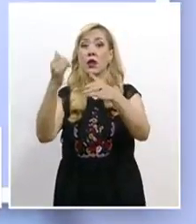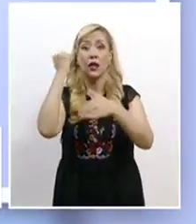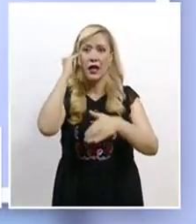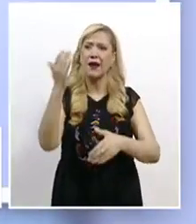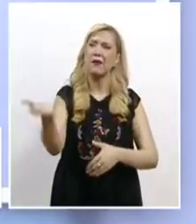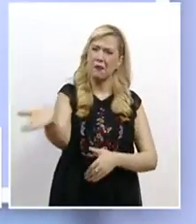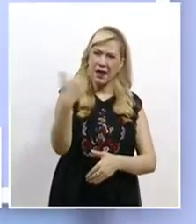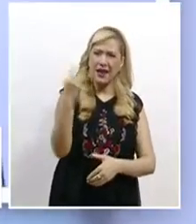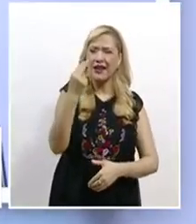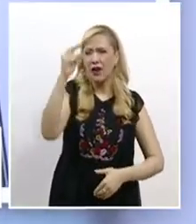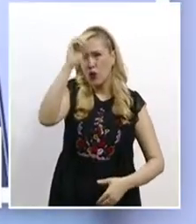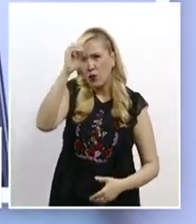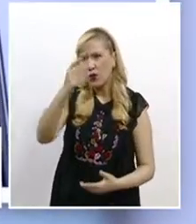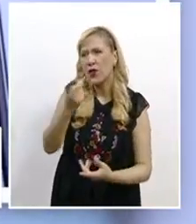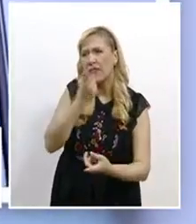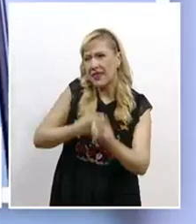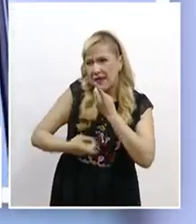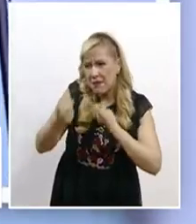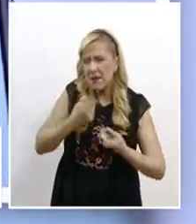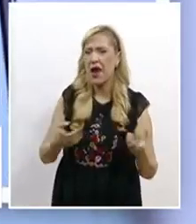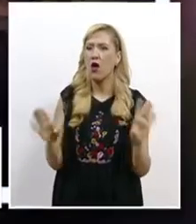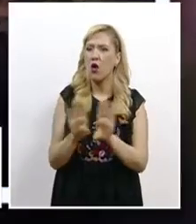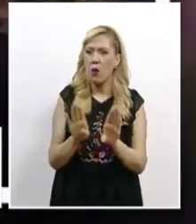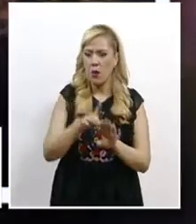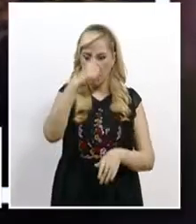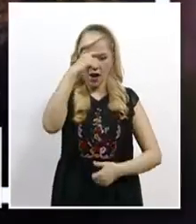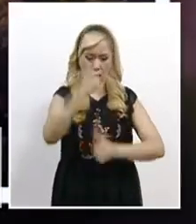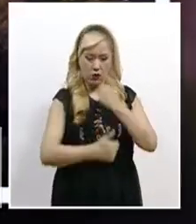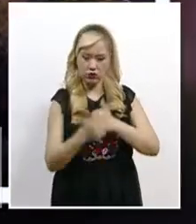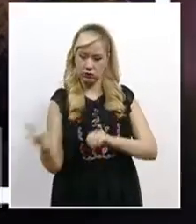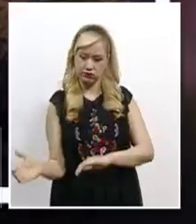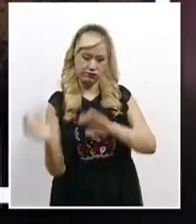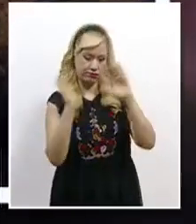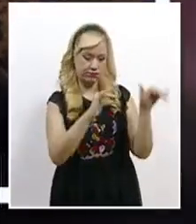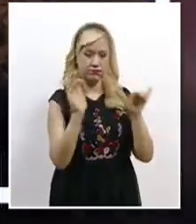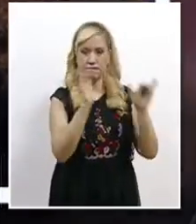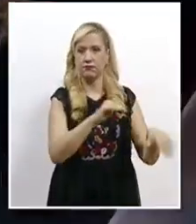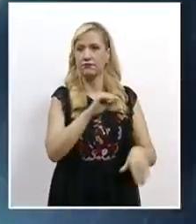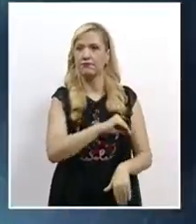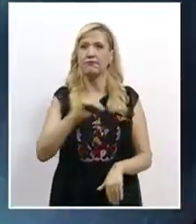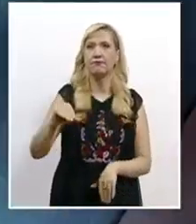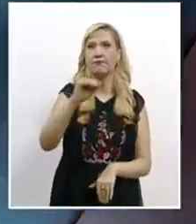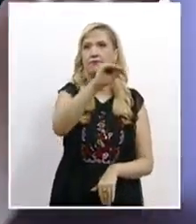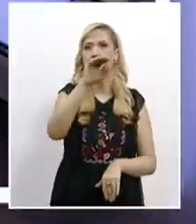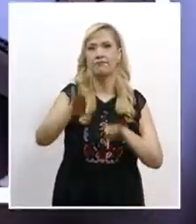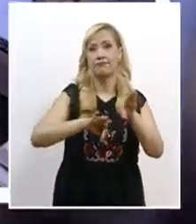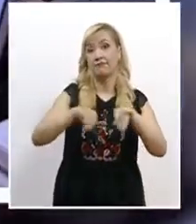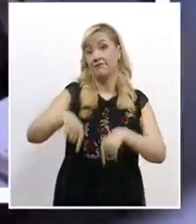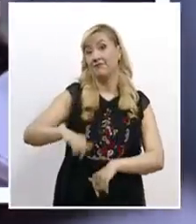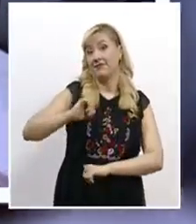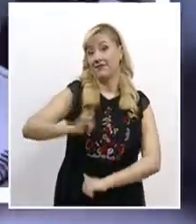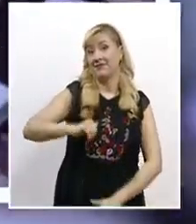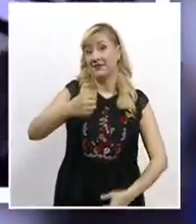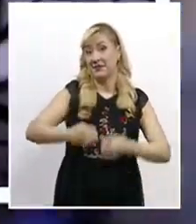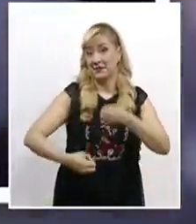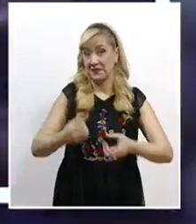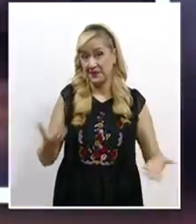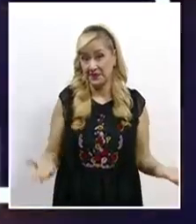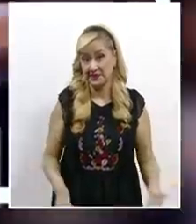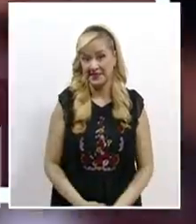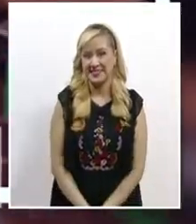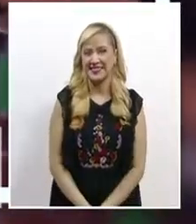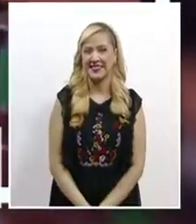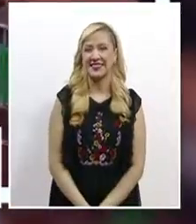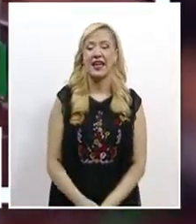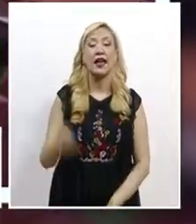como impulsar la capacitación y los concursos de oposición para escalar en la carrera judicial. En el Estado de